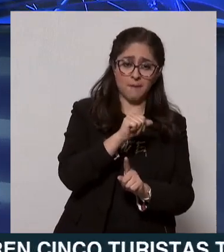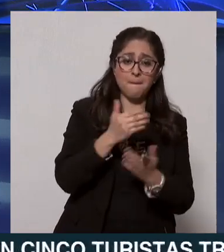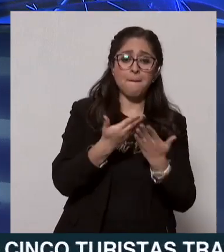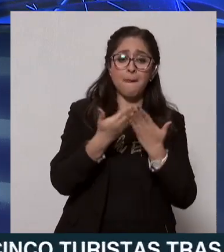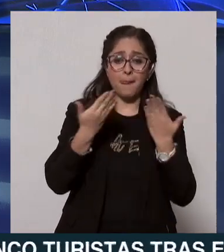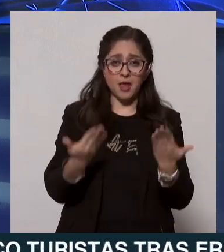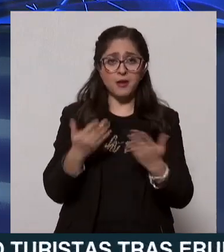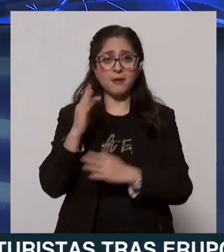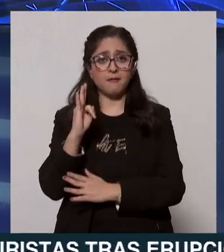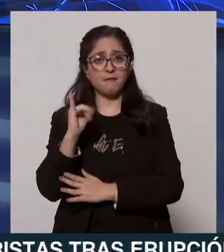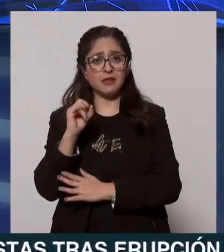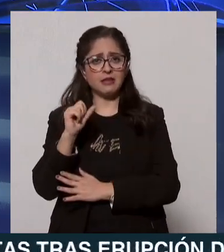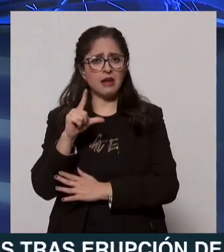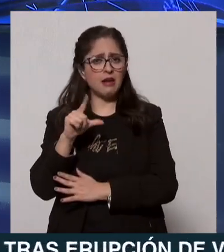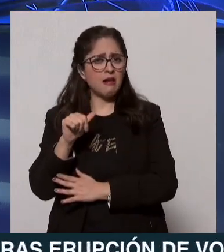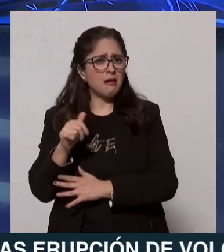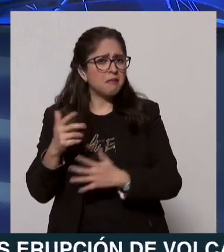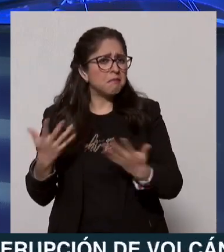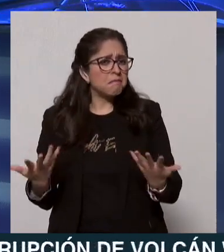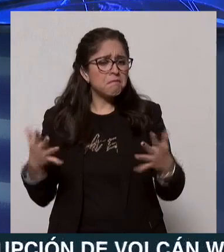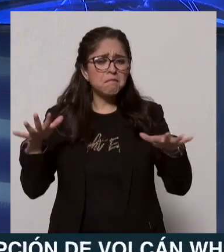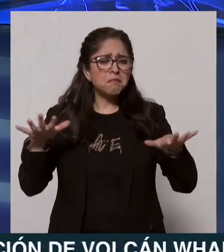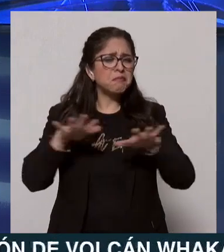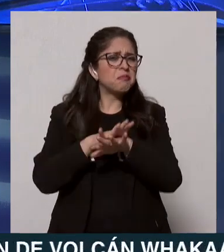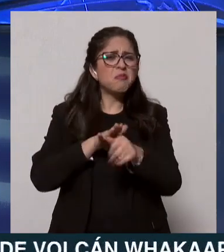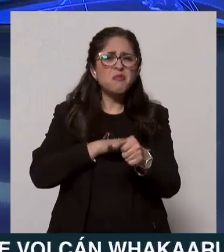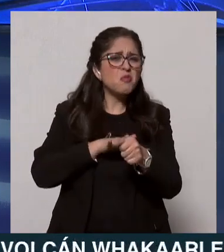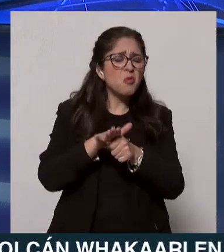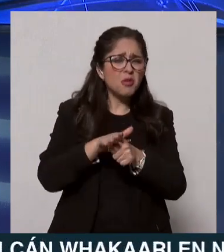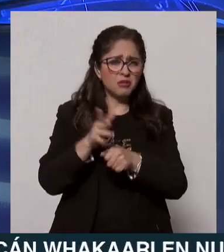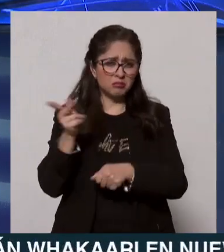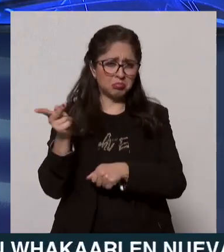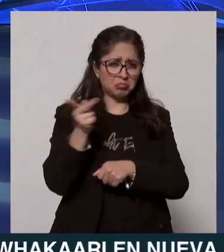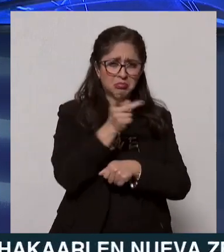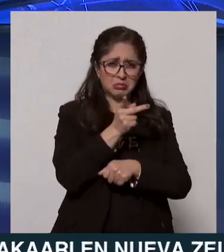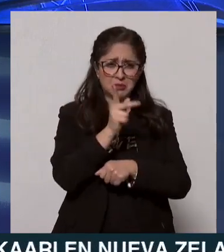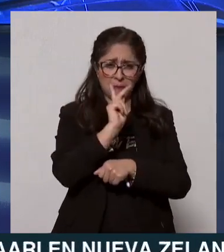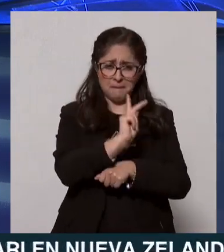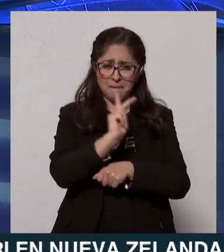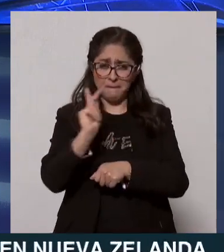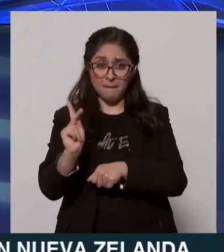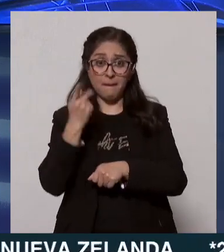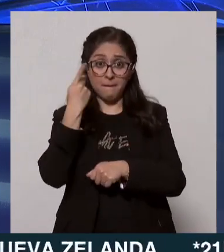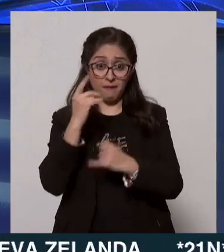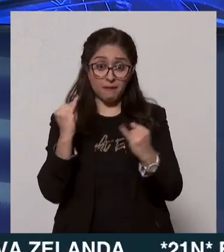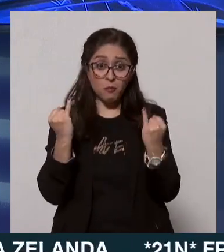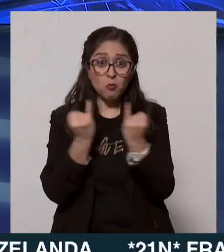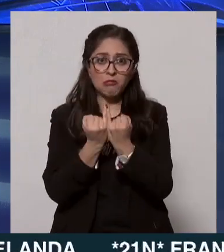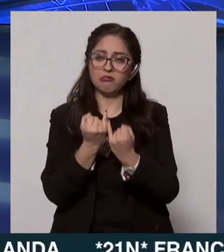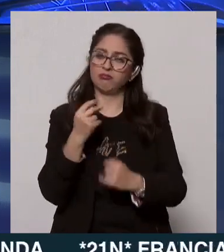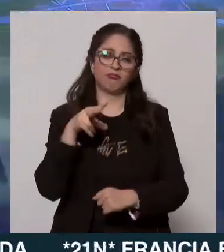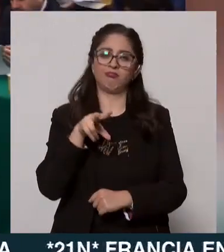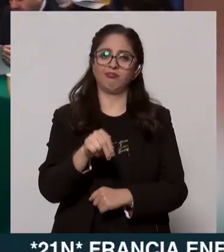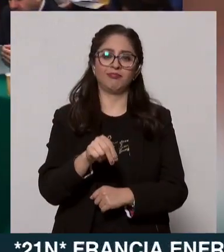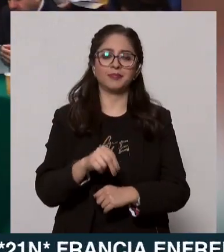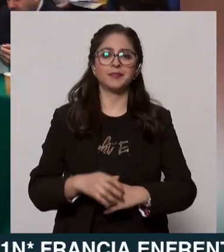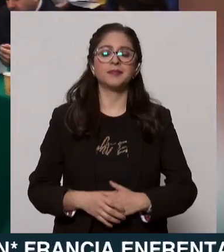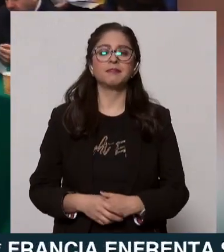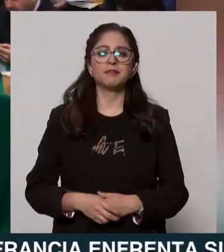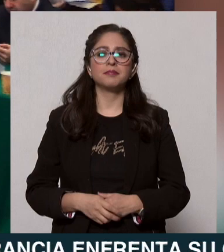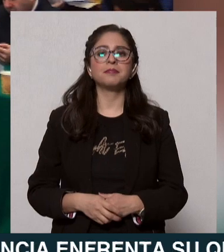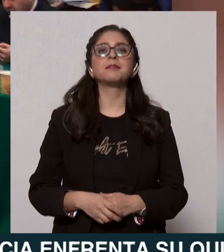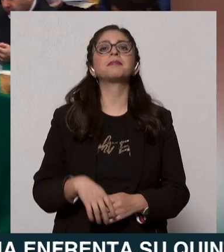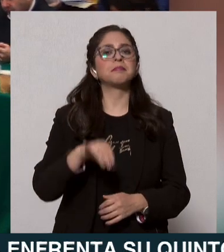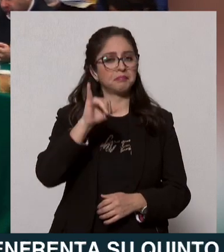la Fiscalía? ¿Cuáles serán sus atribuciones? Son figuras similares, pero no iguales. Así es, y tienes toda la razón, mi